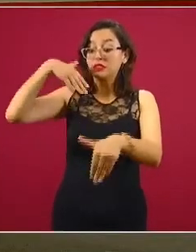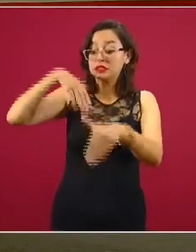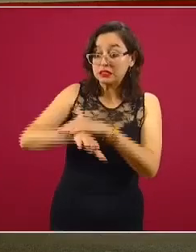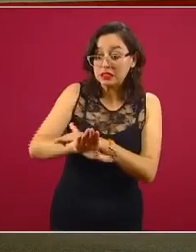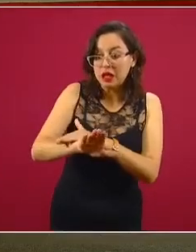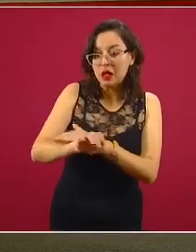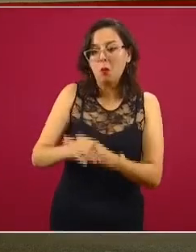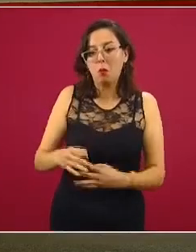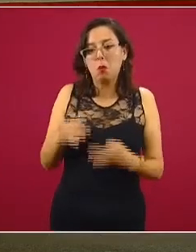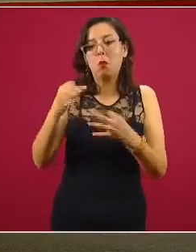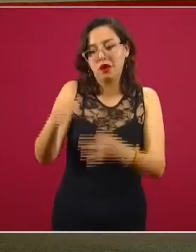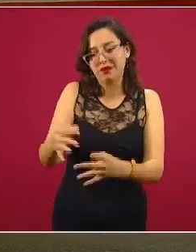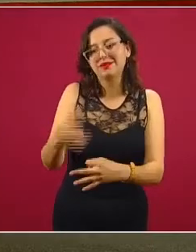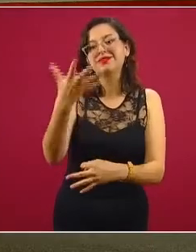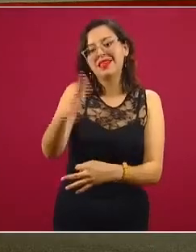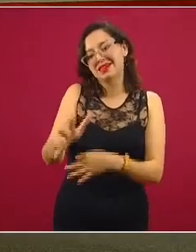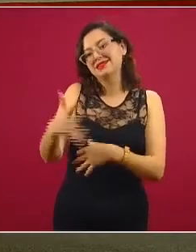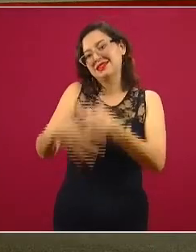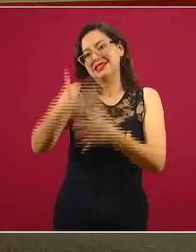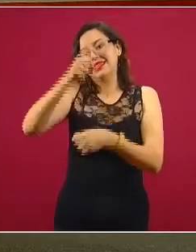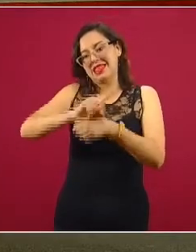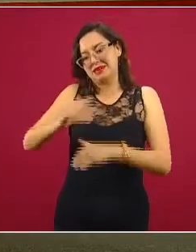recorre 10 a 15 días.